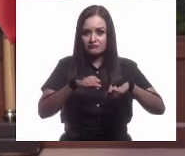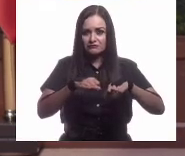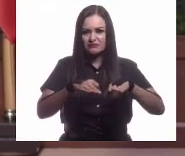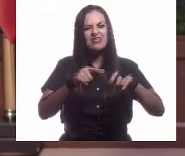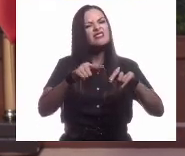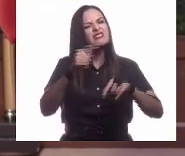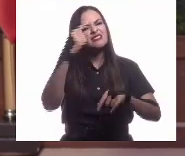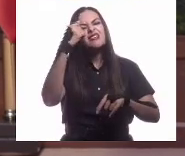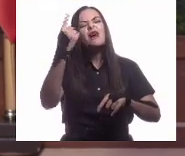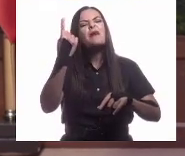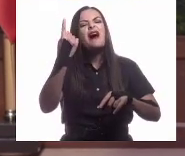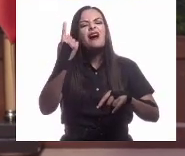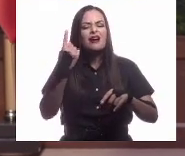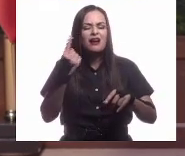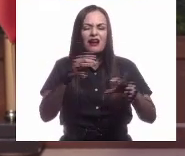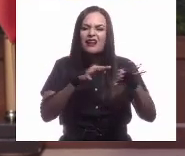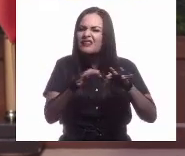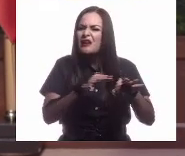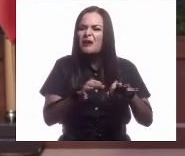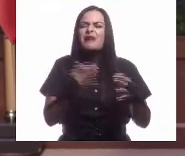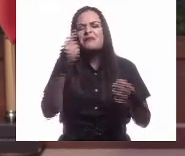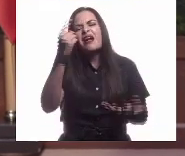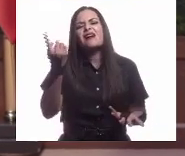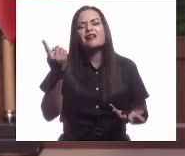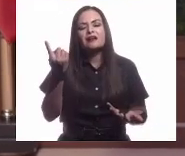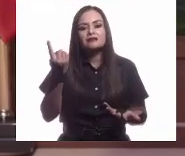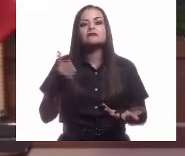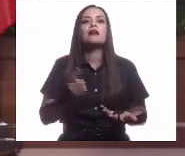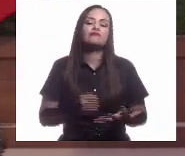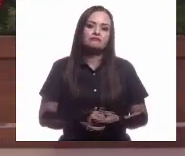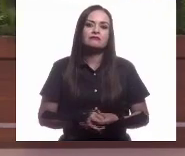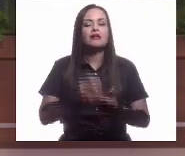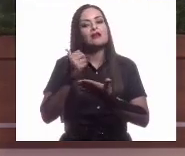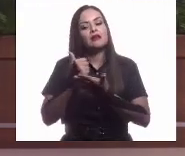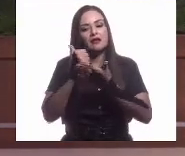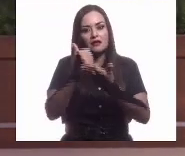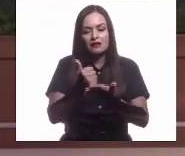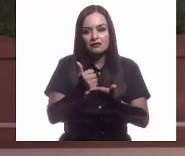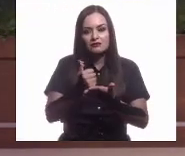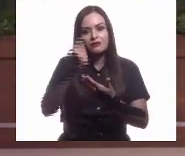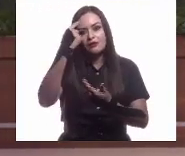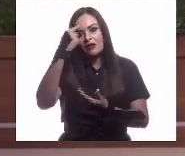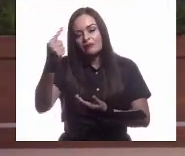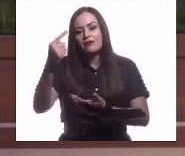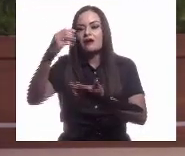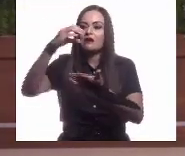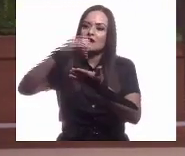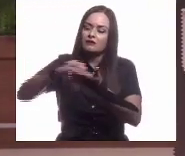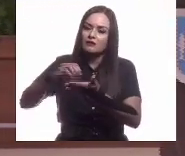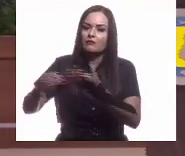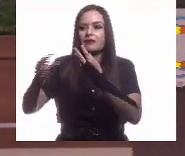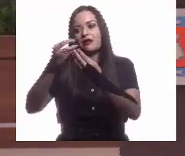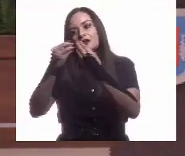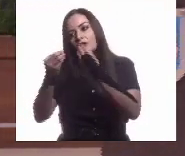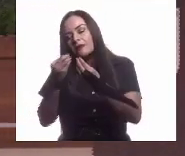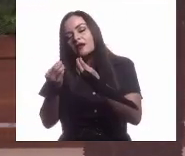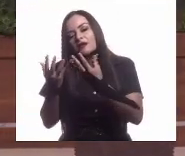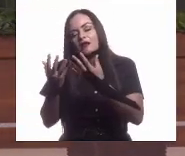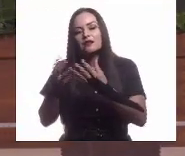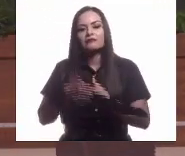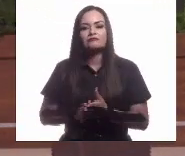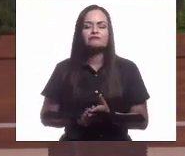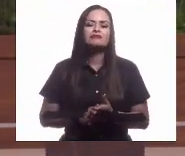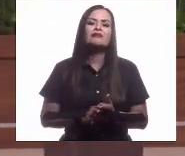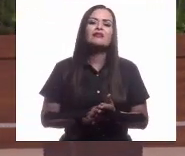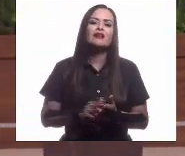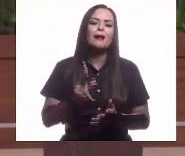sirve el trabajo? Sirve, por supuesto, para mejorar la condición y los niveles de bienestar de la gente. Pero hay algo que